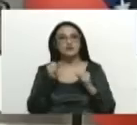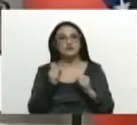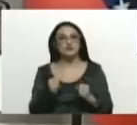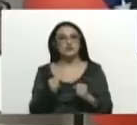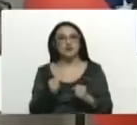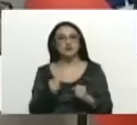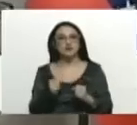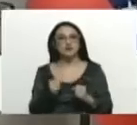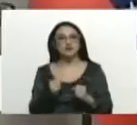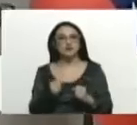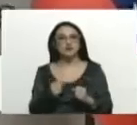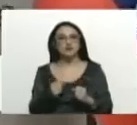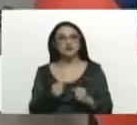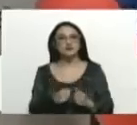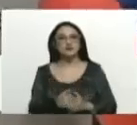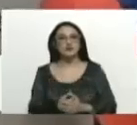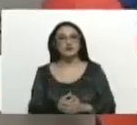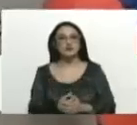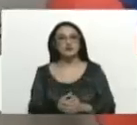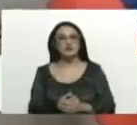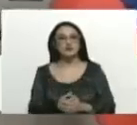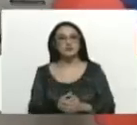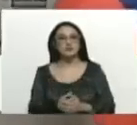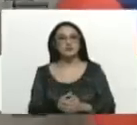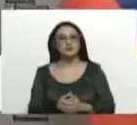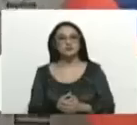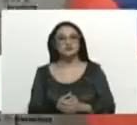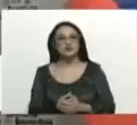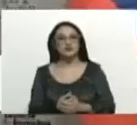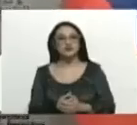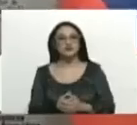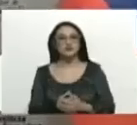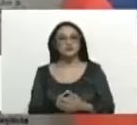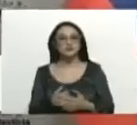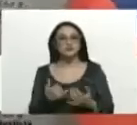y e histórica batalla